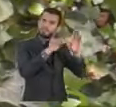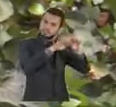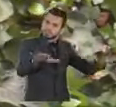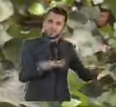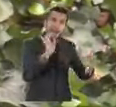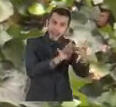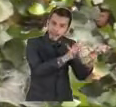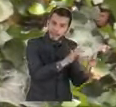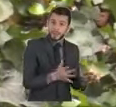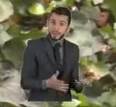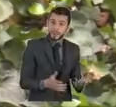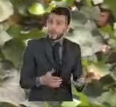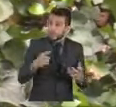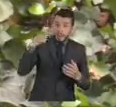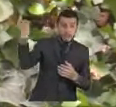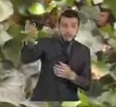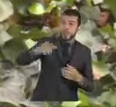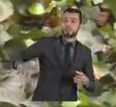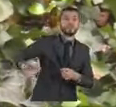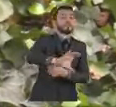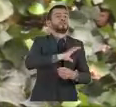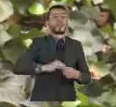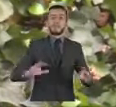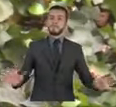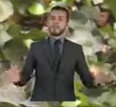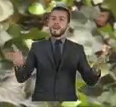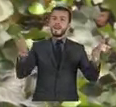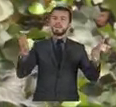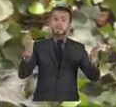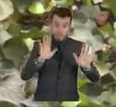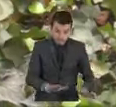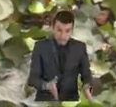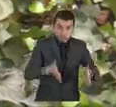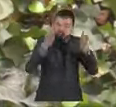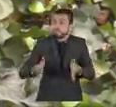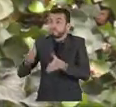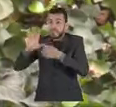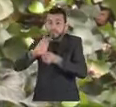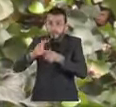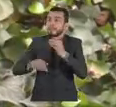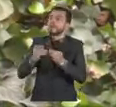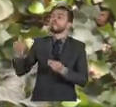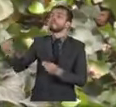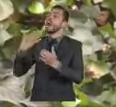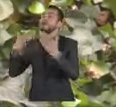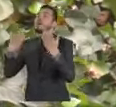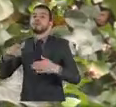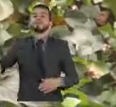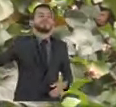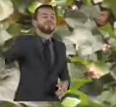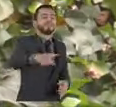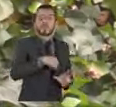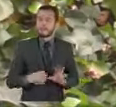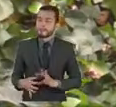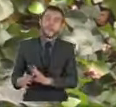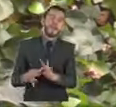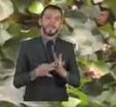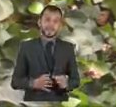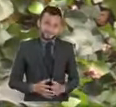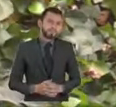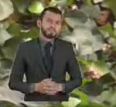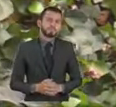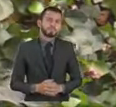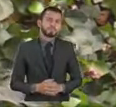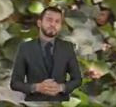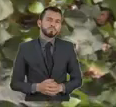desarrollo efectivo del hábitat de la ciudad en la zona urbana y en la zona rural. ¿Cómo proponemos hacerlo? Primero, a través